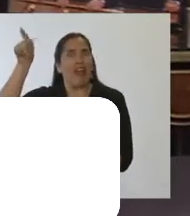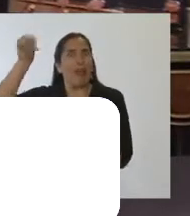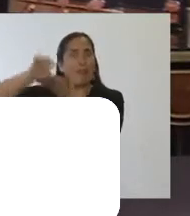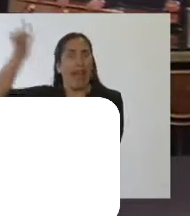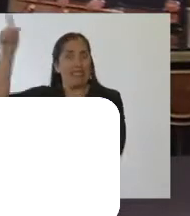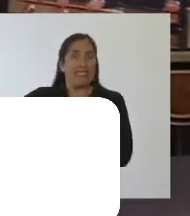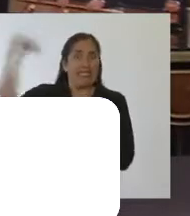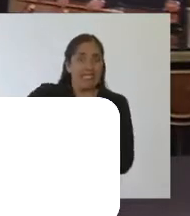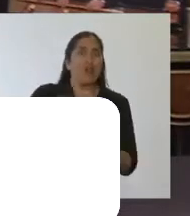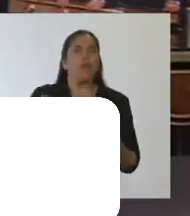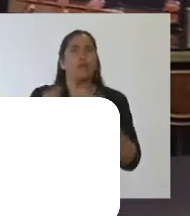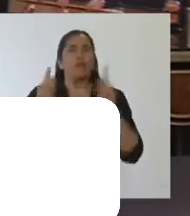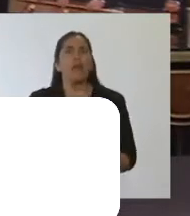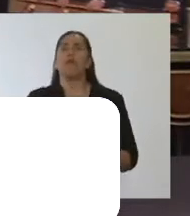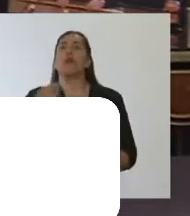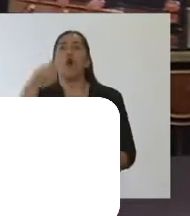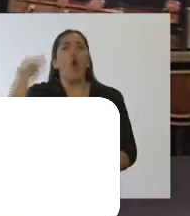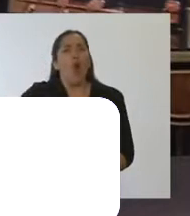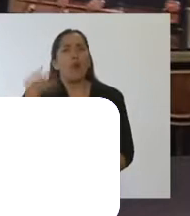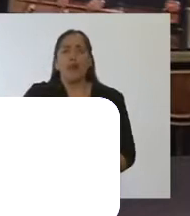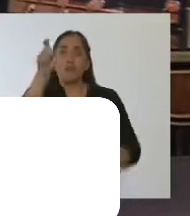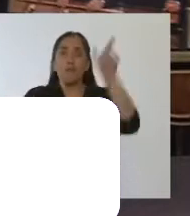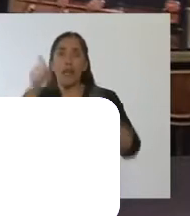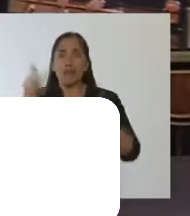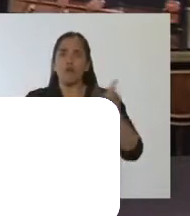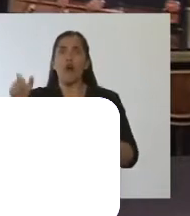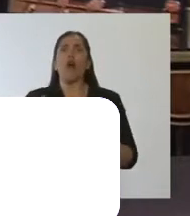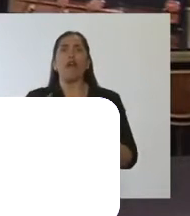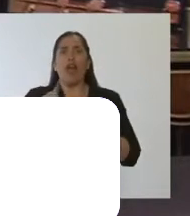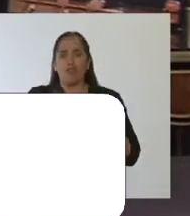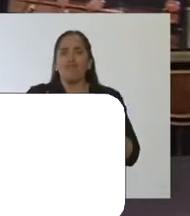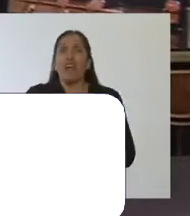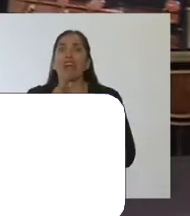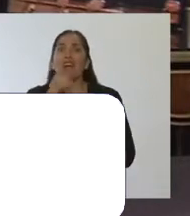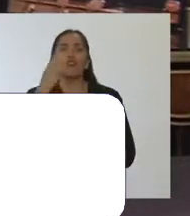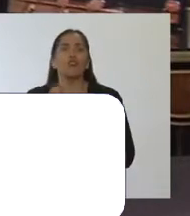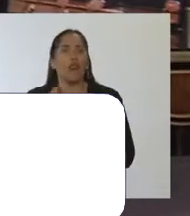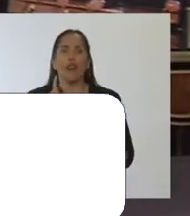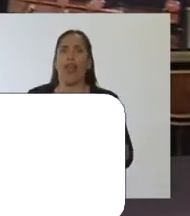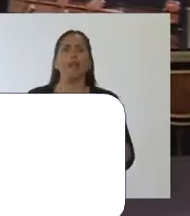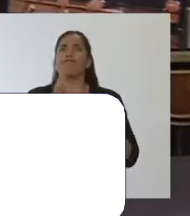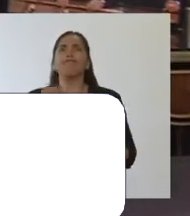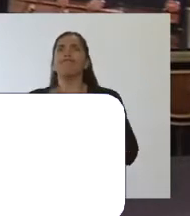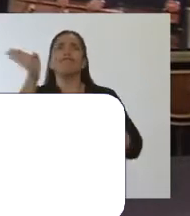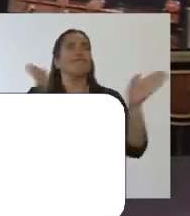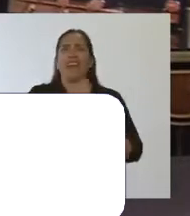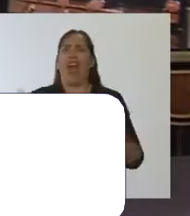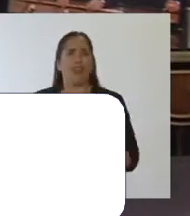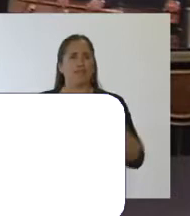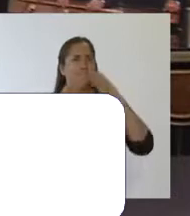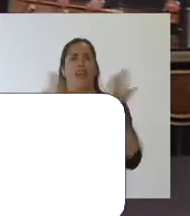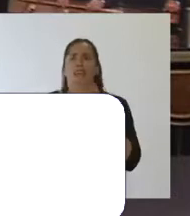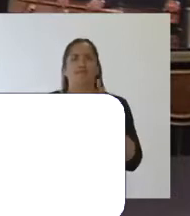también el aislamiento obligatorio durante 14 días en 4 casos.